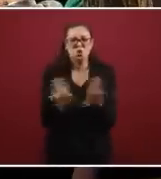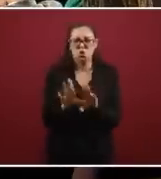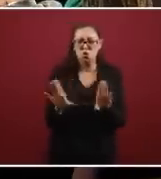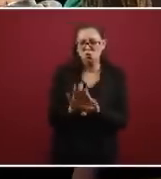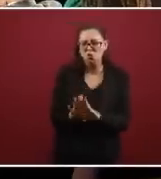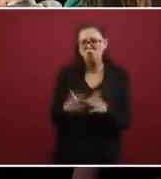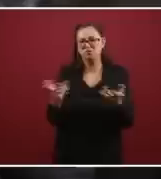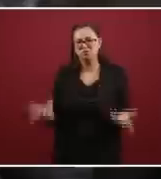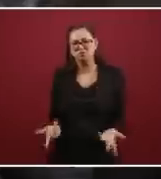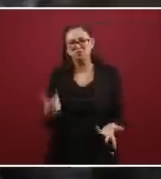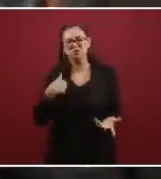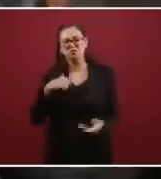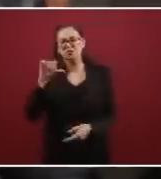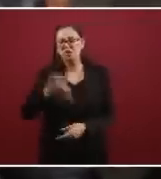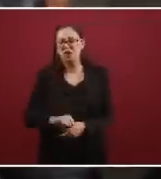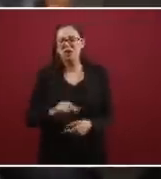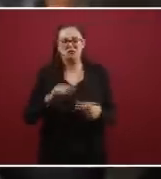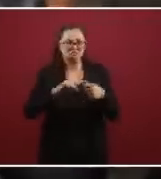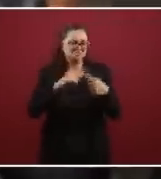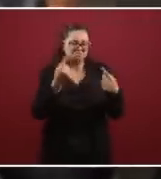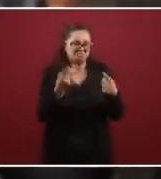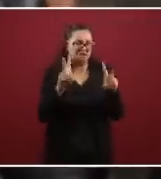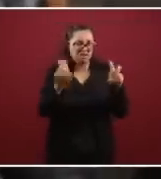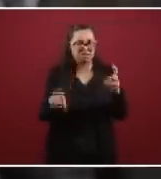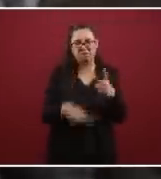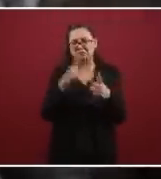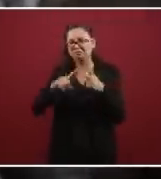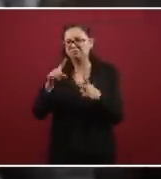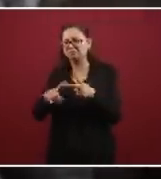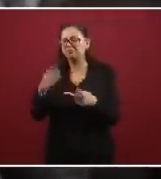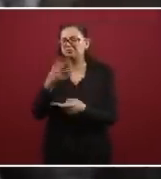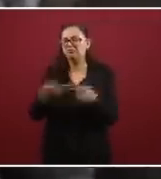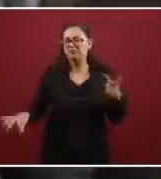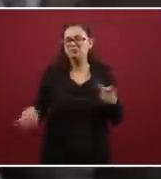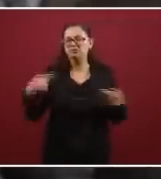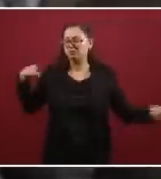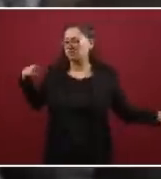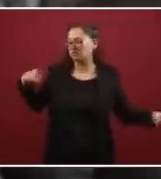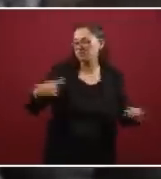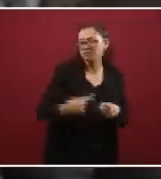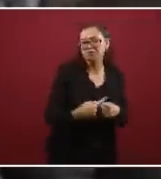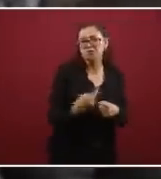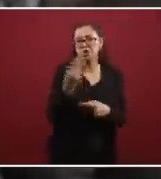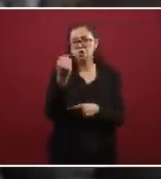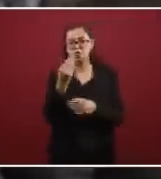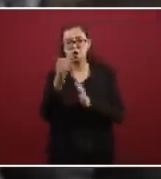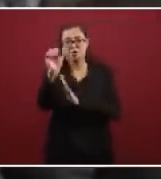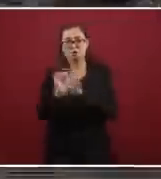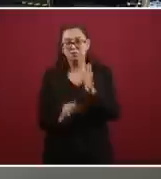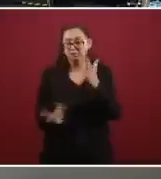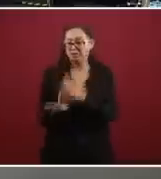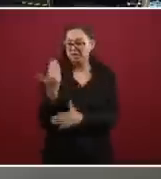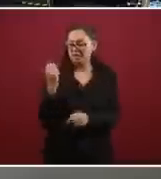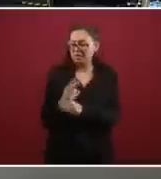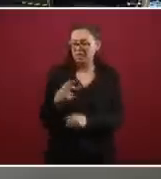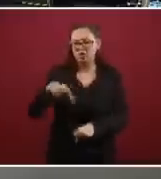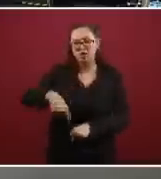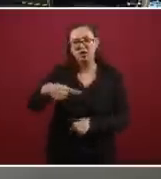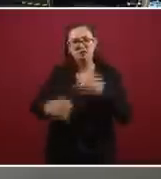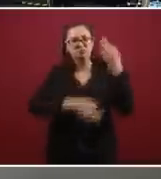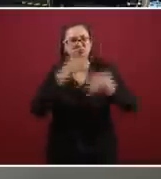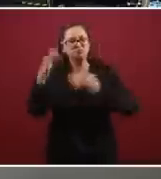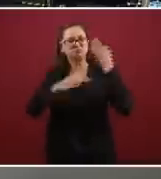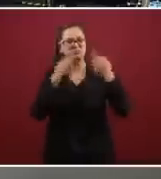conferencias matutinas? ¿Qué ha notado? ¿Qué puede decir usted de lo que ha pasado ya pues en estos 9 meses, casi casi? Bueno,